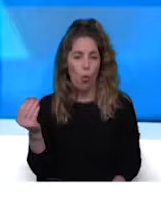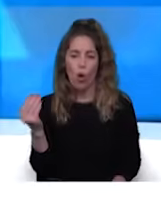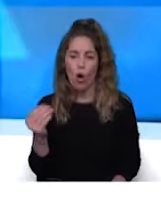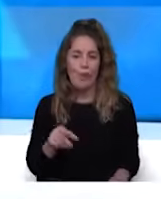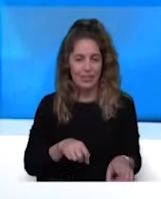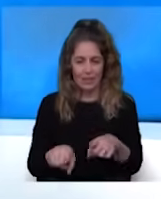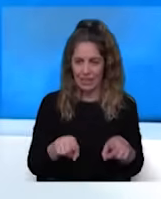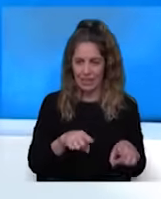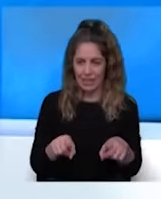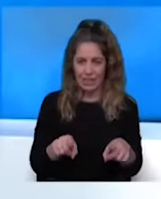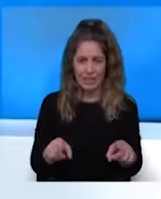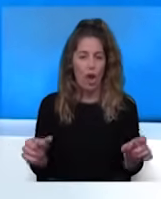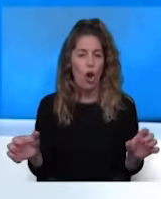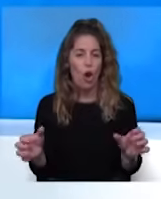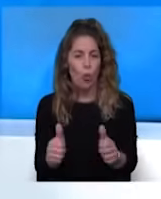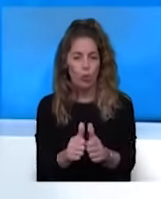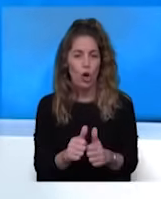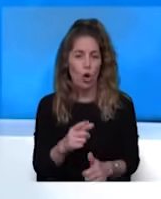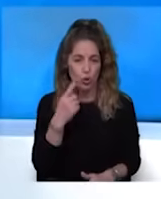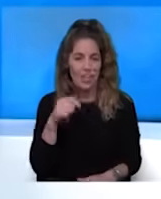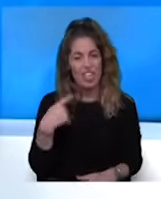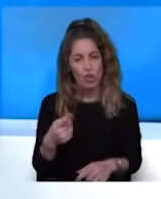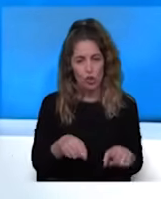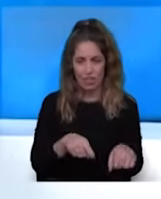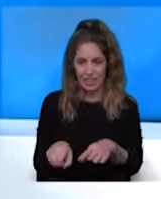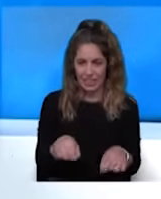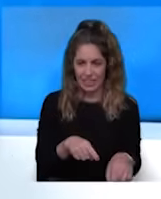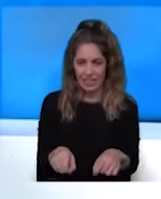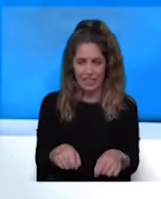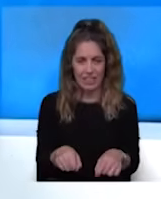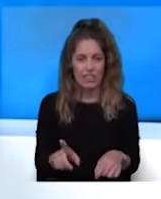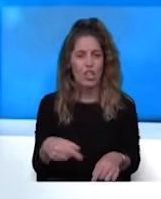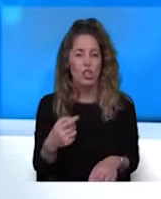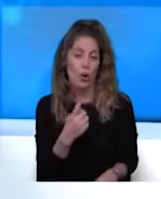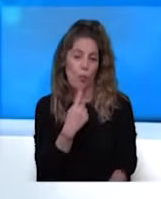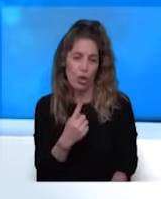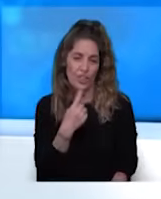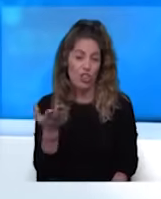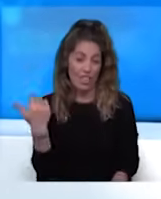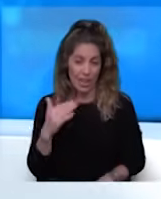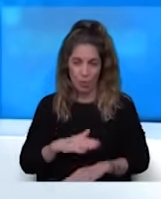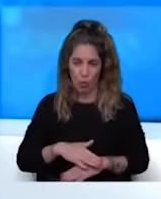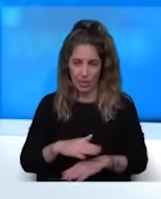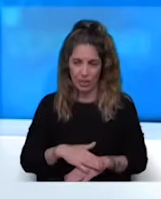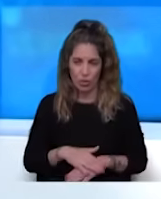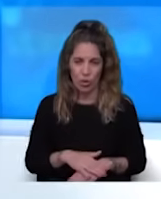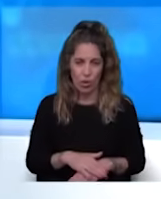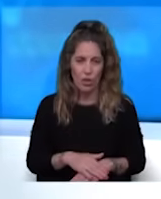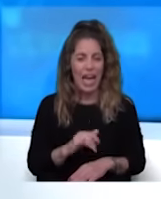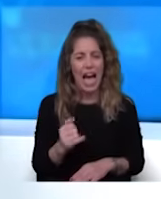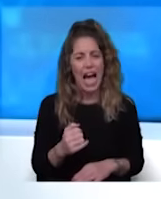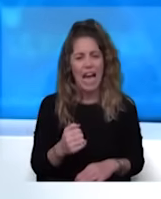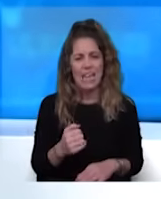dirigente con junto con su padre y otros y otros dirigentes y otros políticos En aquel momento hay un